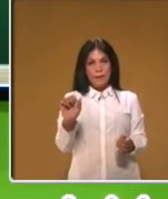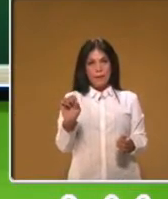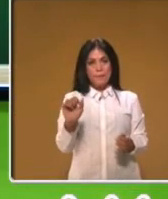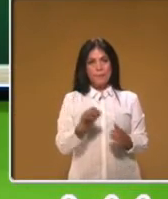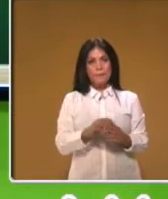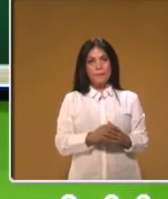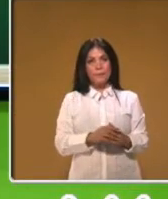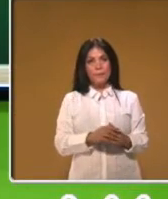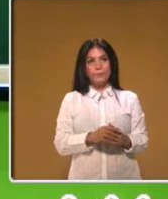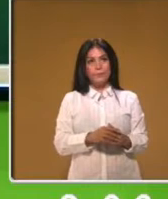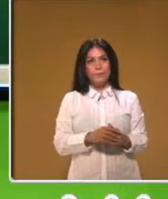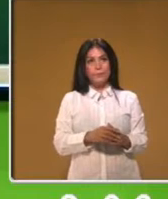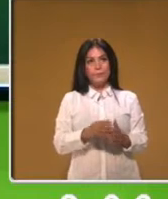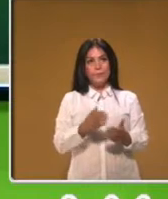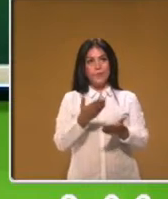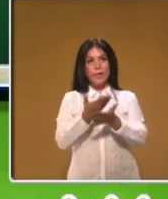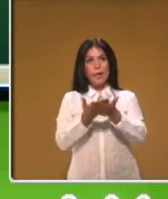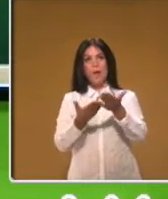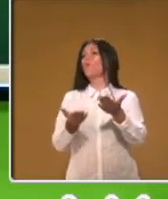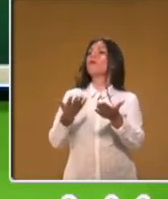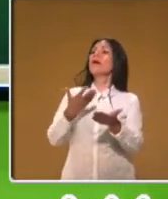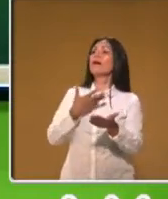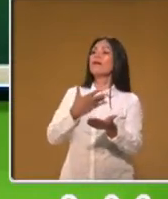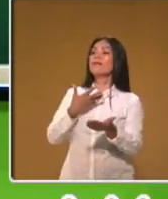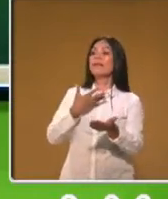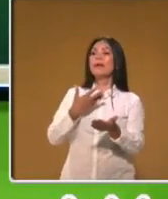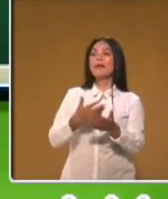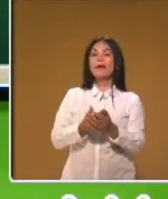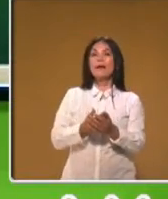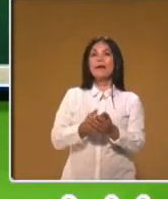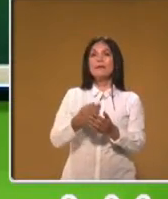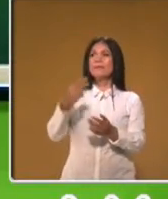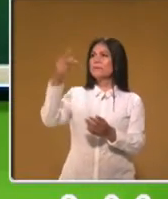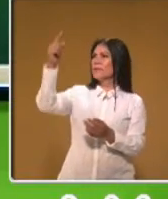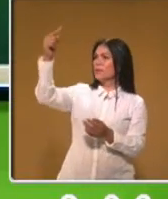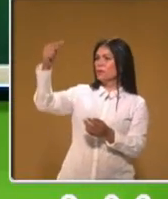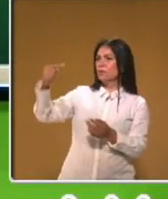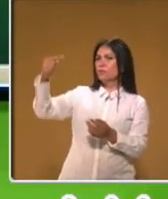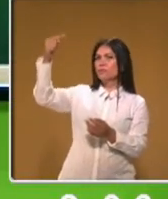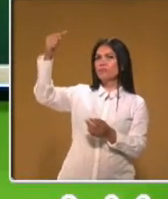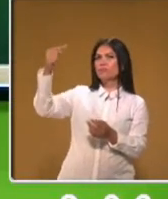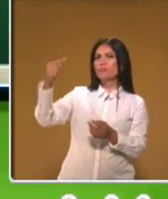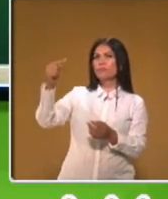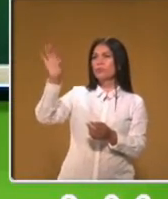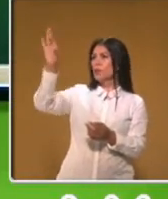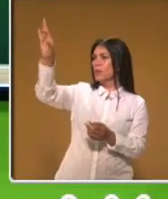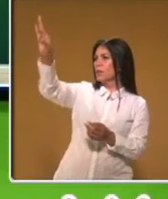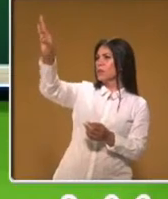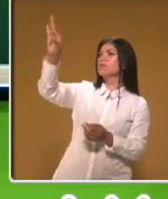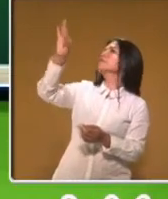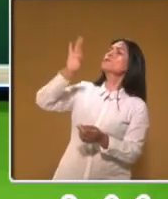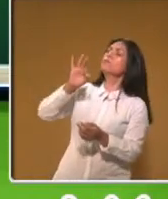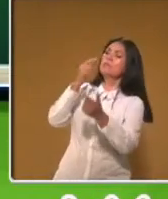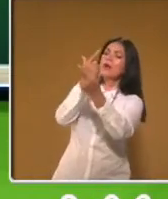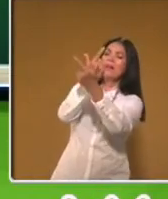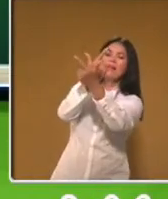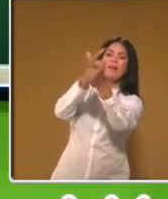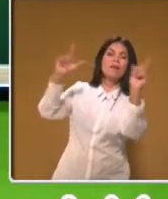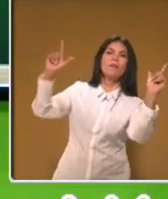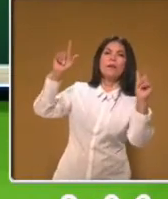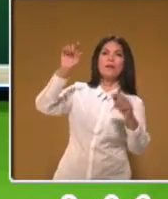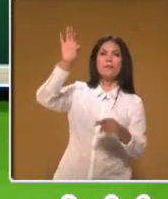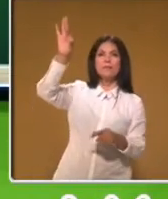Voy a obtener o a agarrar cualquiera de estas dos ecuaciones. Es la que sea. La que sea me va a dar la